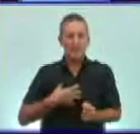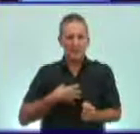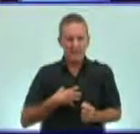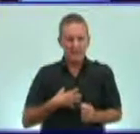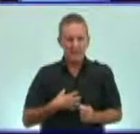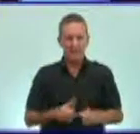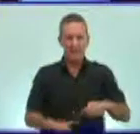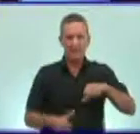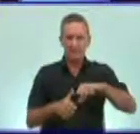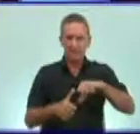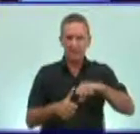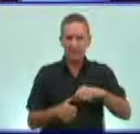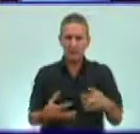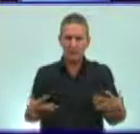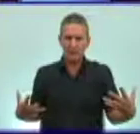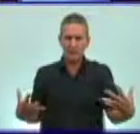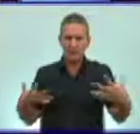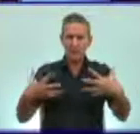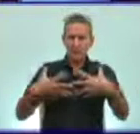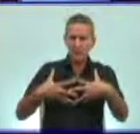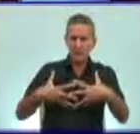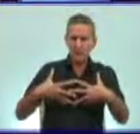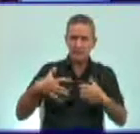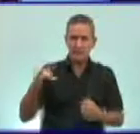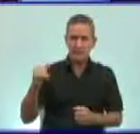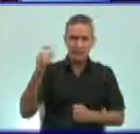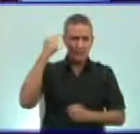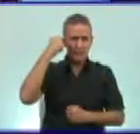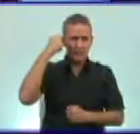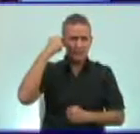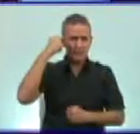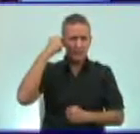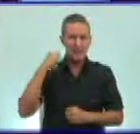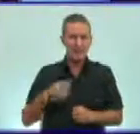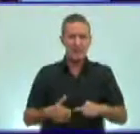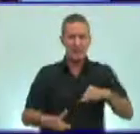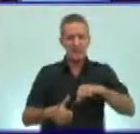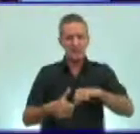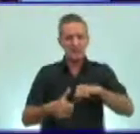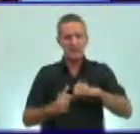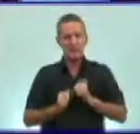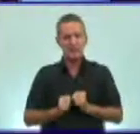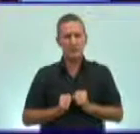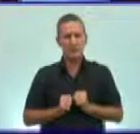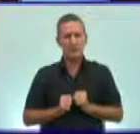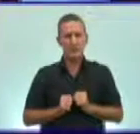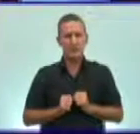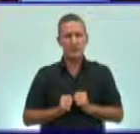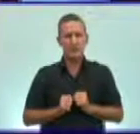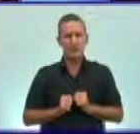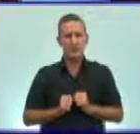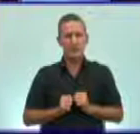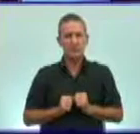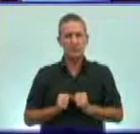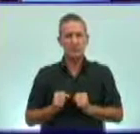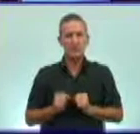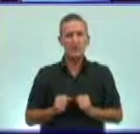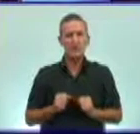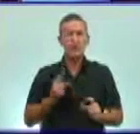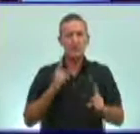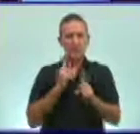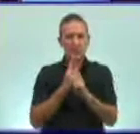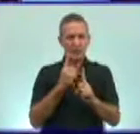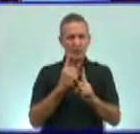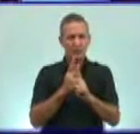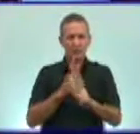cuando establezcan esa relación entre idealidad y comportamiento, nos estaremos de nuevo reencontrando en la